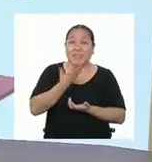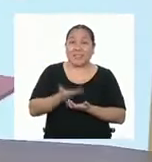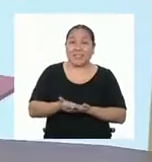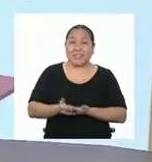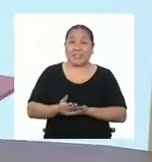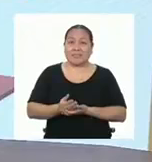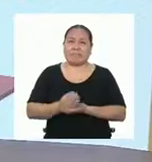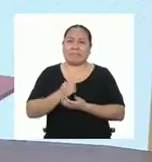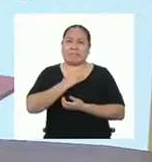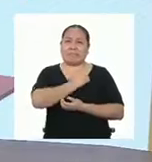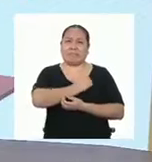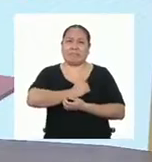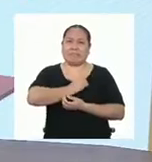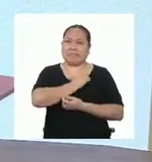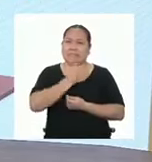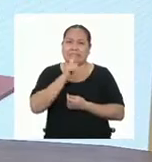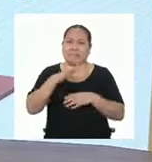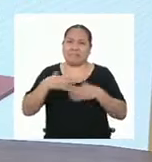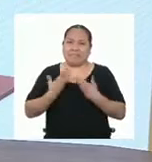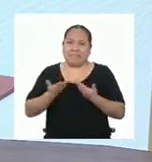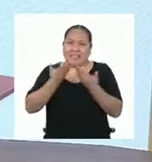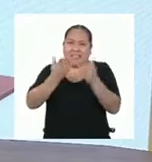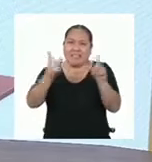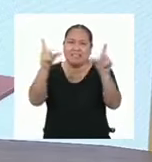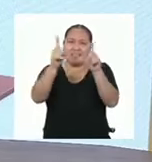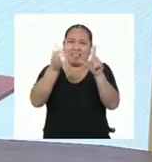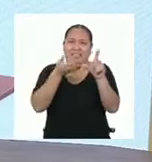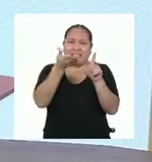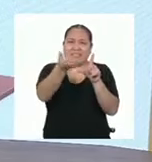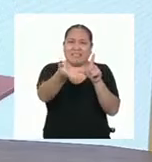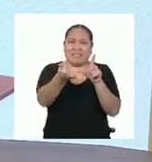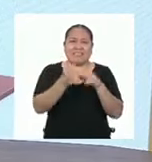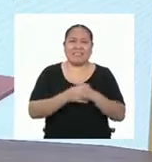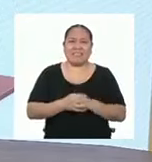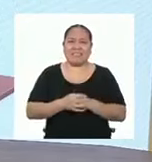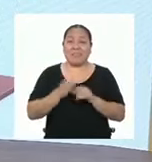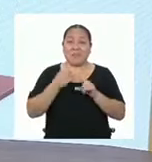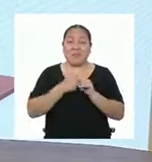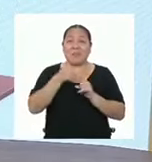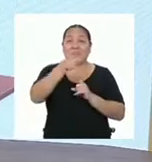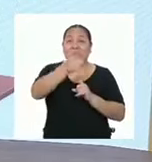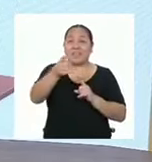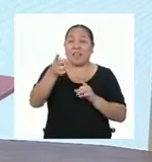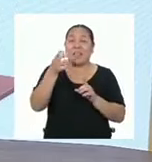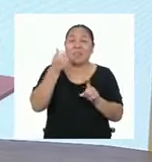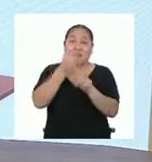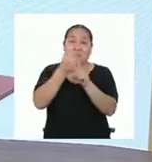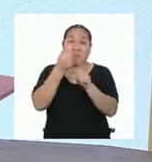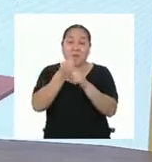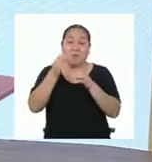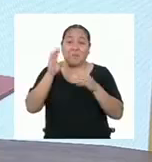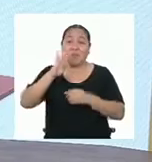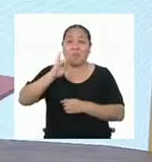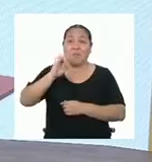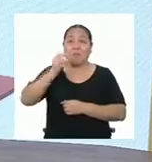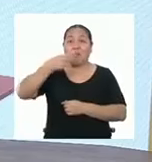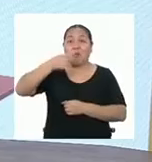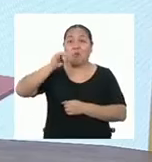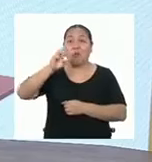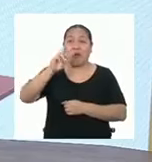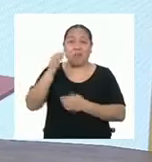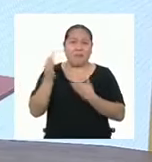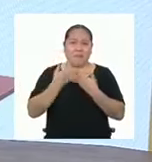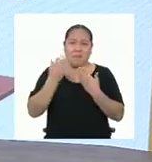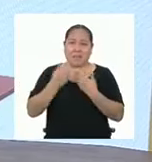¡Uy qué pena! No se las puedo pasar a través de la pantalla Pero pueden hacer su propio bioguerto en casa Es muy fácil de hacer